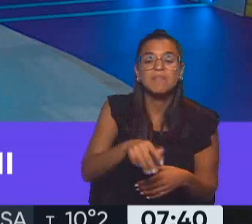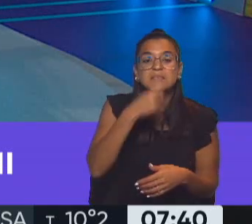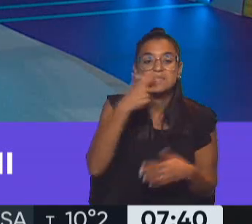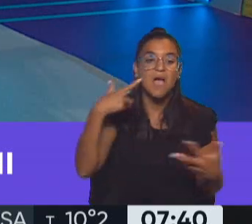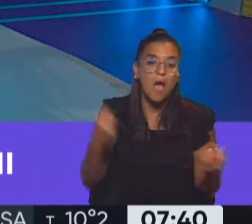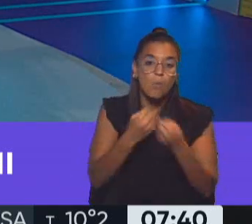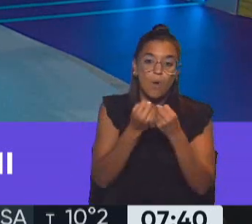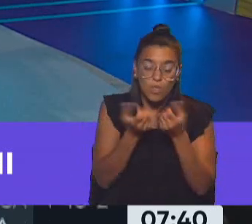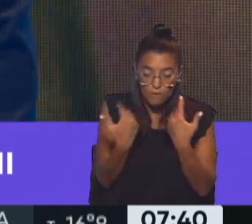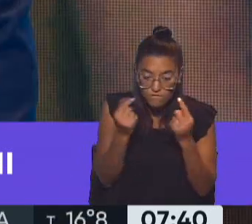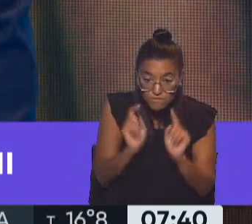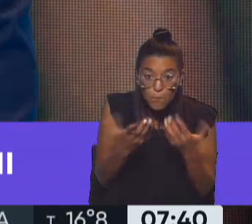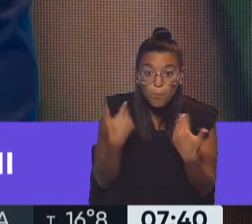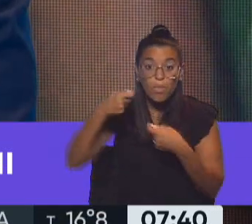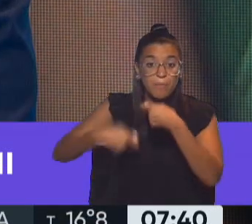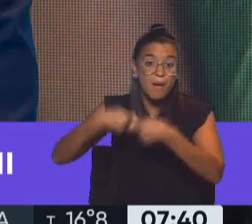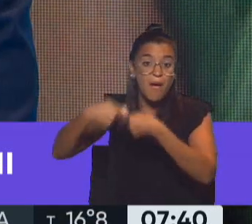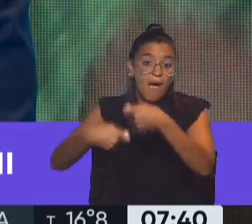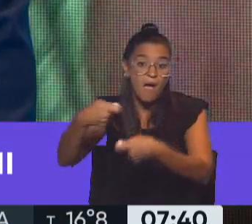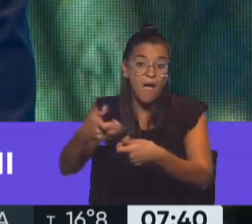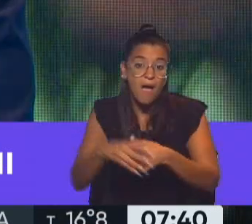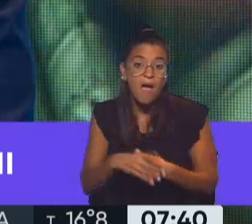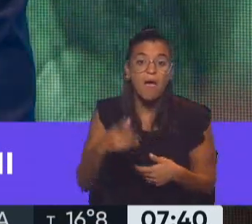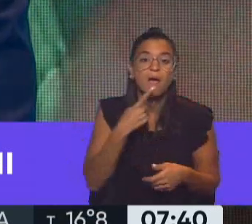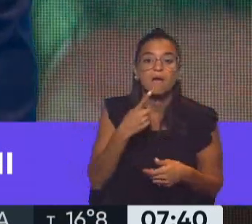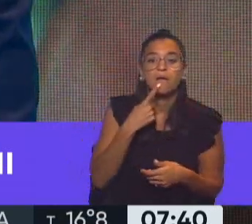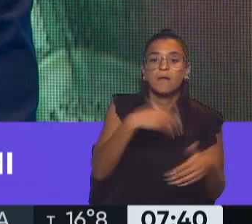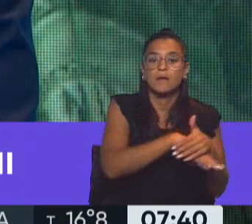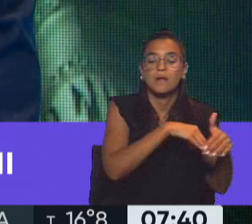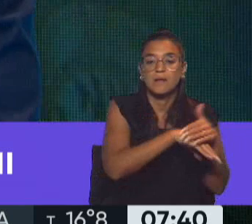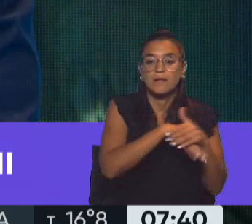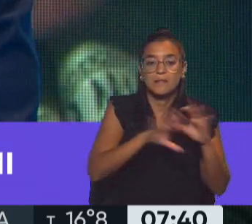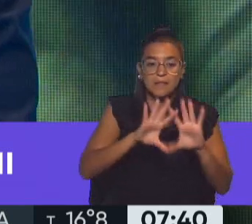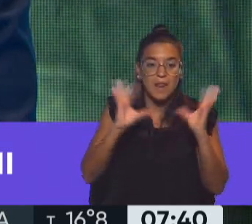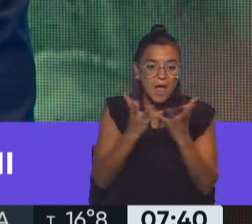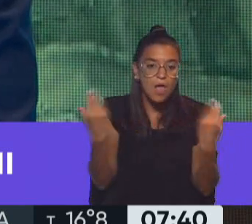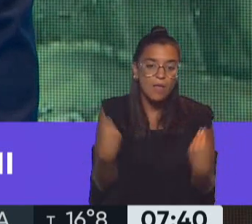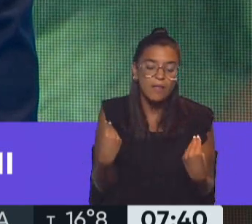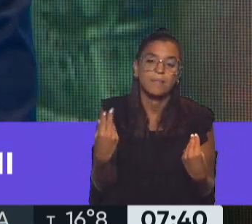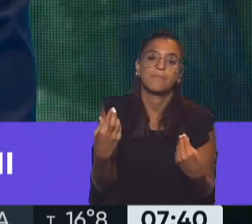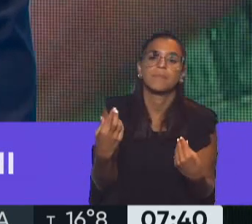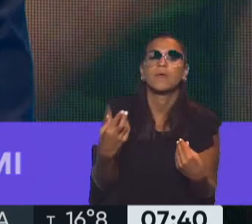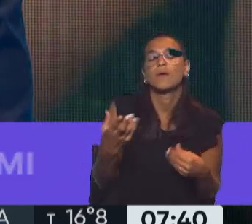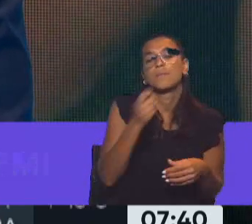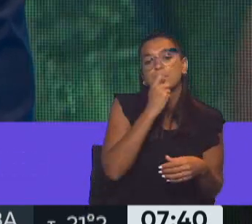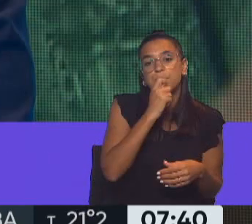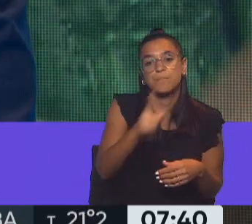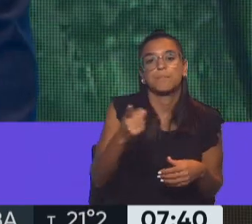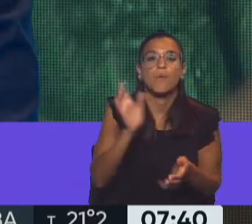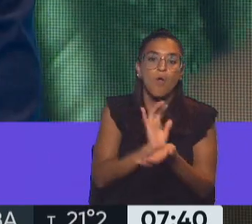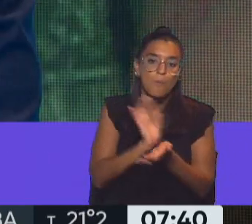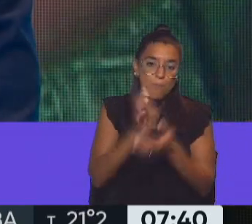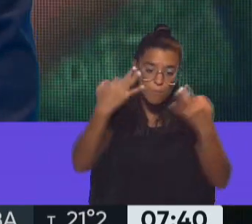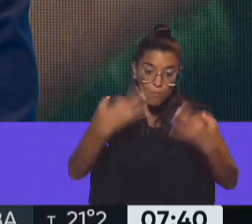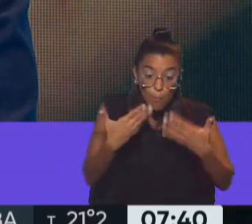acuerdo es sostenible en el tiempo y si está, por ejemplo, la acumulación de reservas internacionales está basada en supuestos racionales y